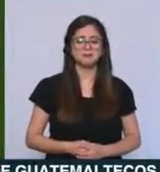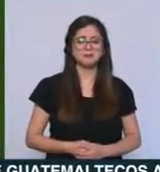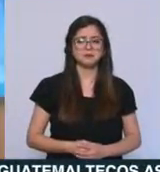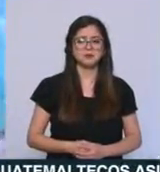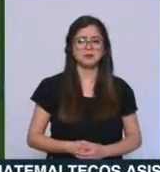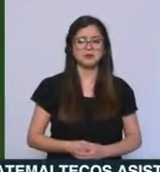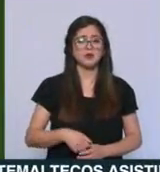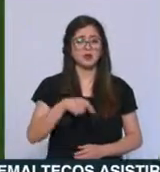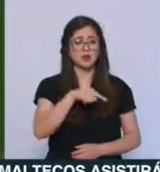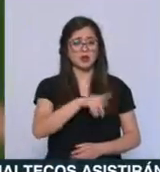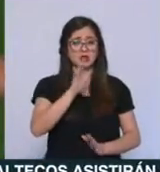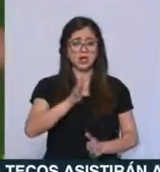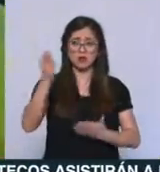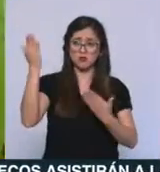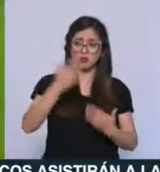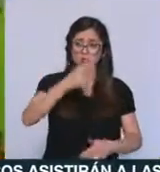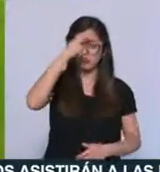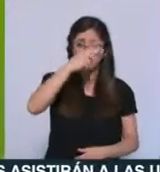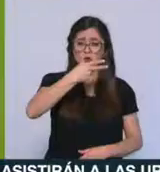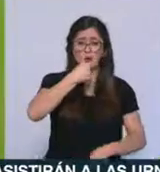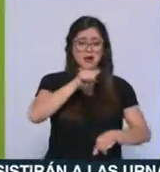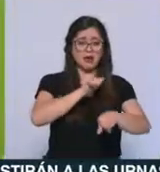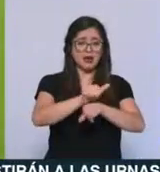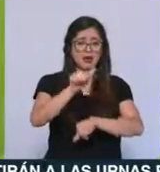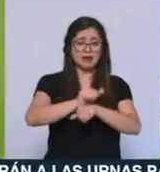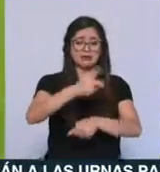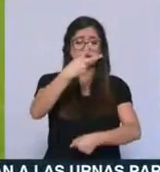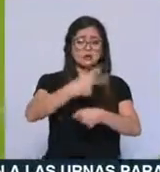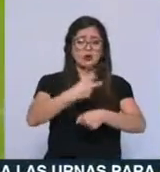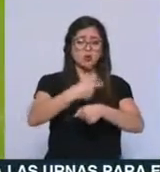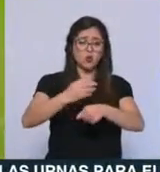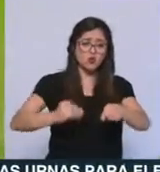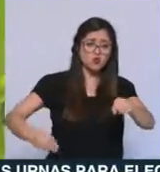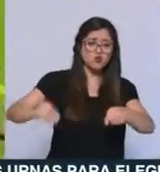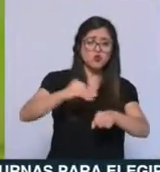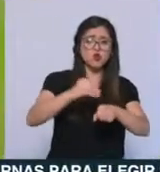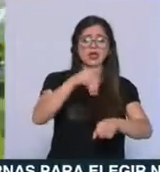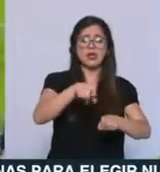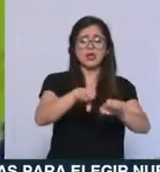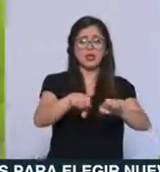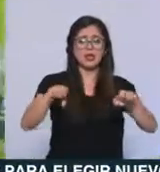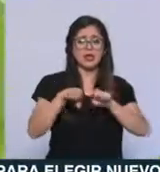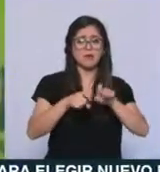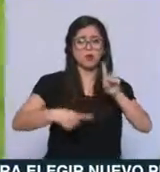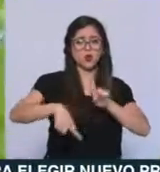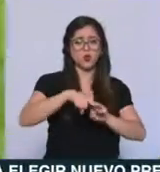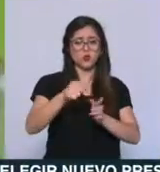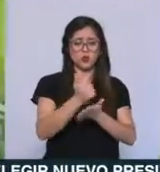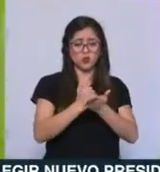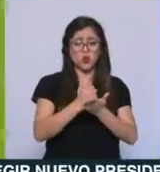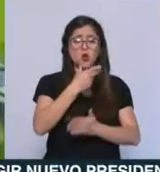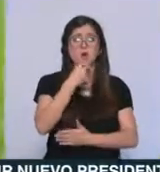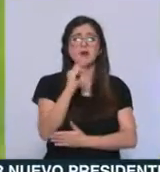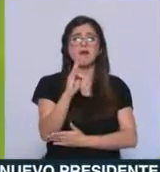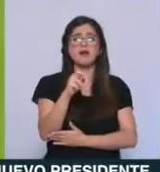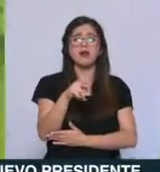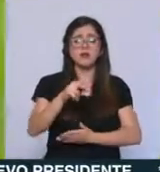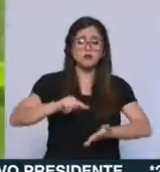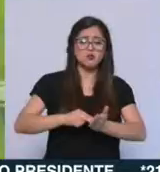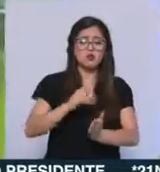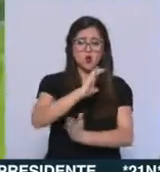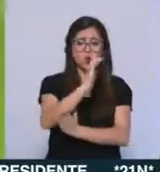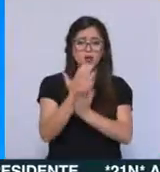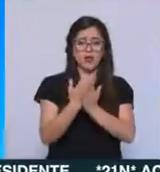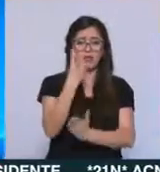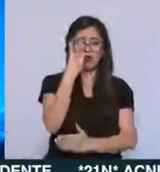Aterrizó Paul Fernández en México. El volante argentino es el segundo refuerzo de la máquina cementera de Cruz Azul. Fernández firmará un contrato de 3 años con la